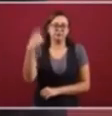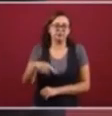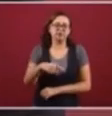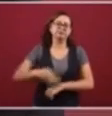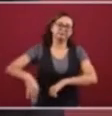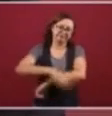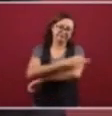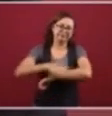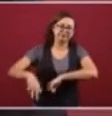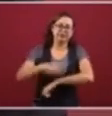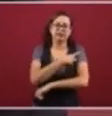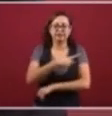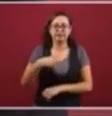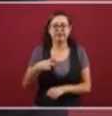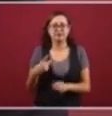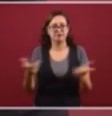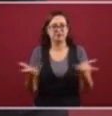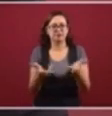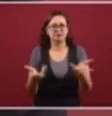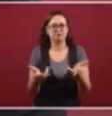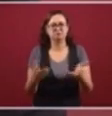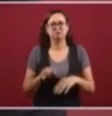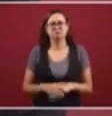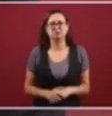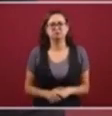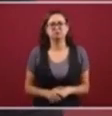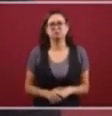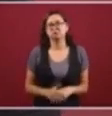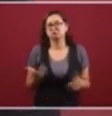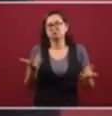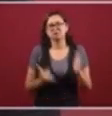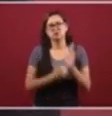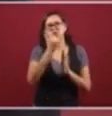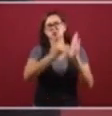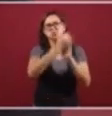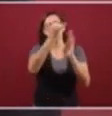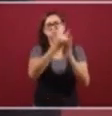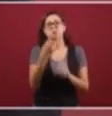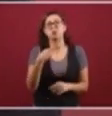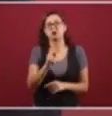O sea, se construyó y no se sabía.